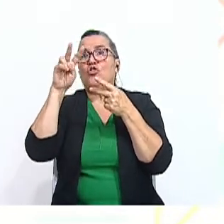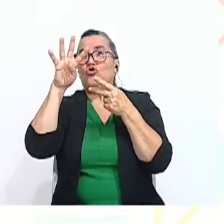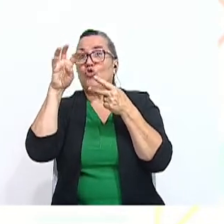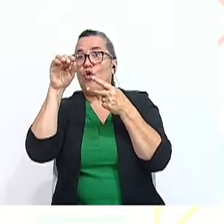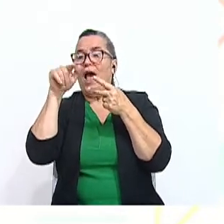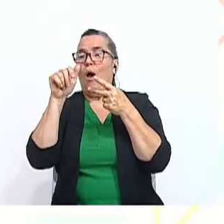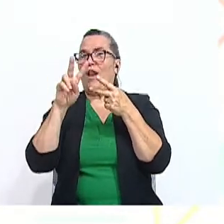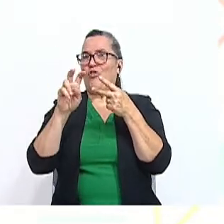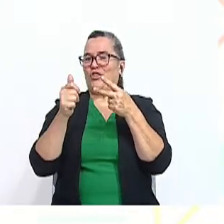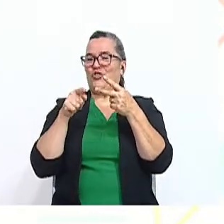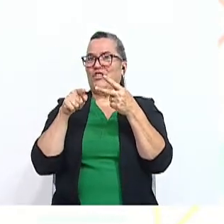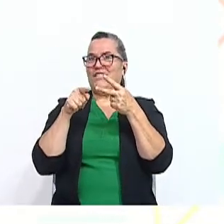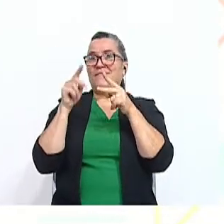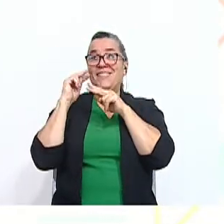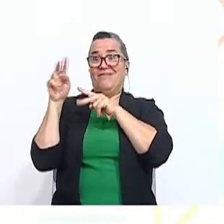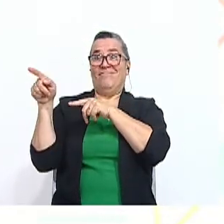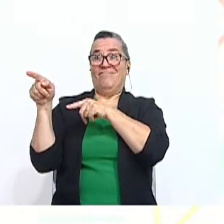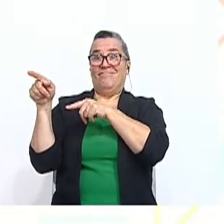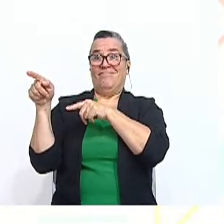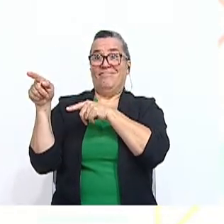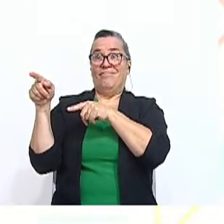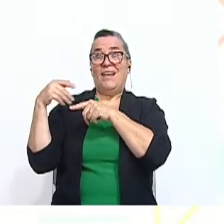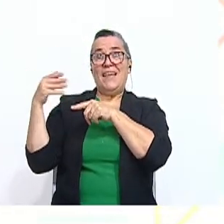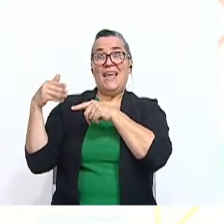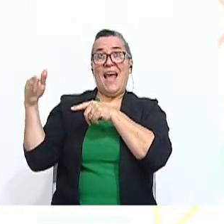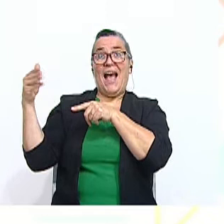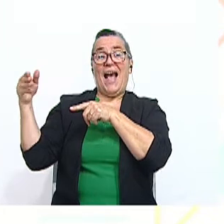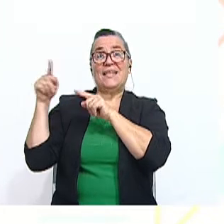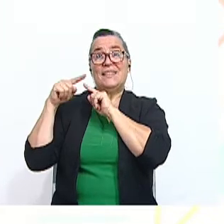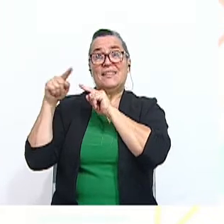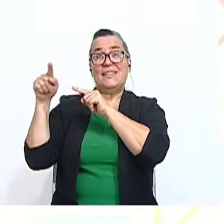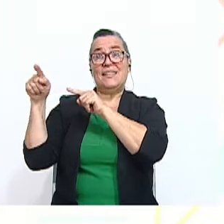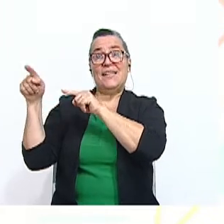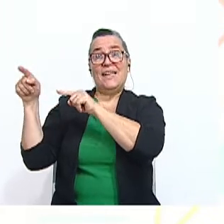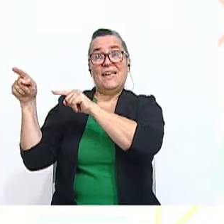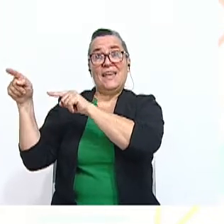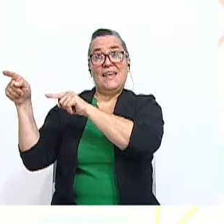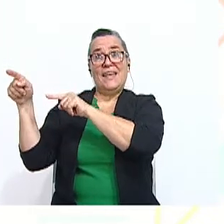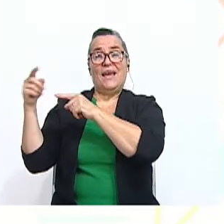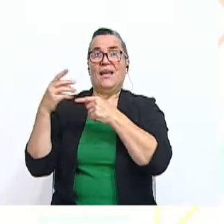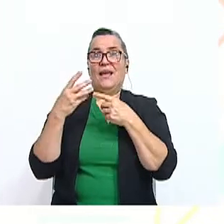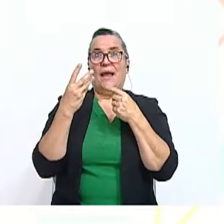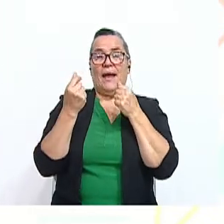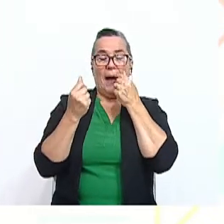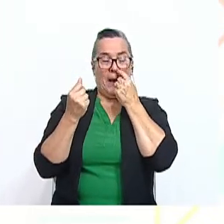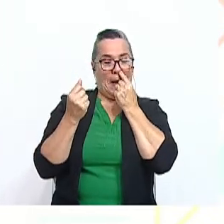ahora cuesta 210,000 y así sucesivamente con cada uno de los precios.